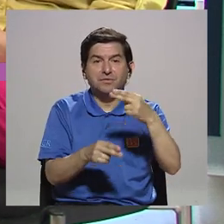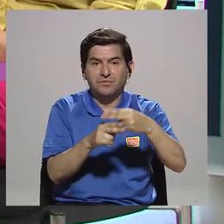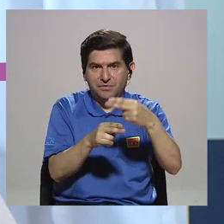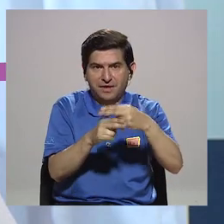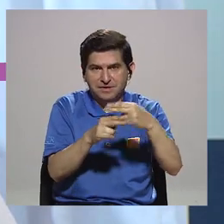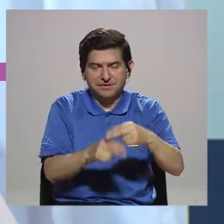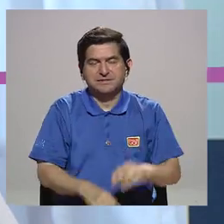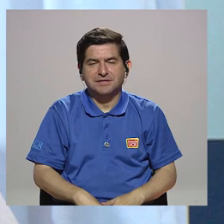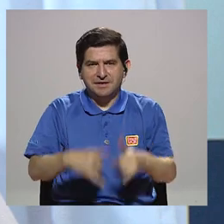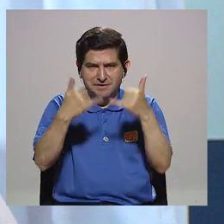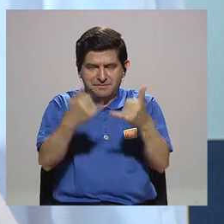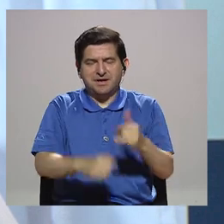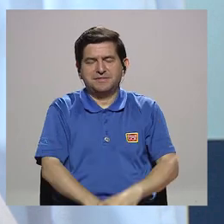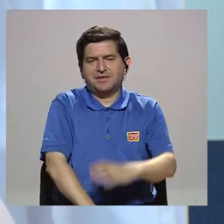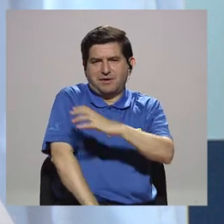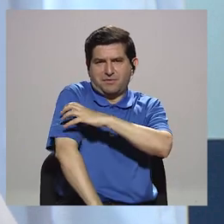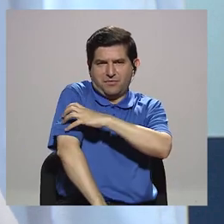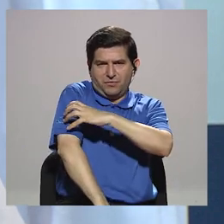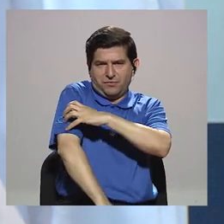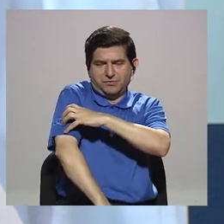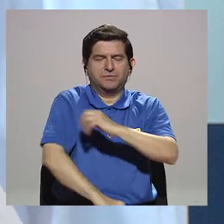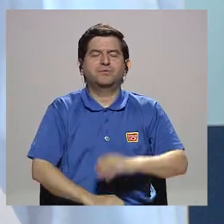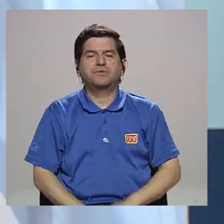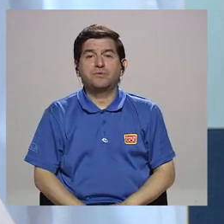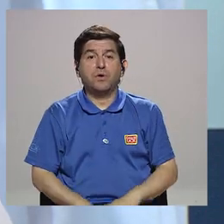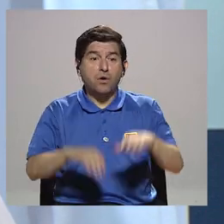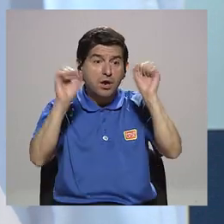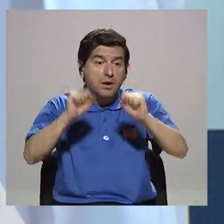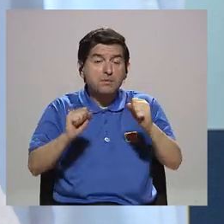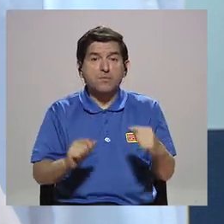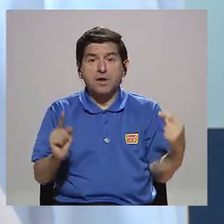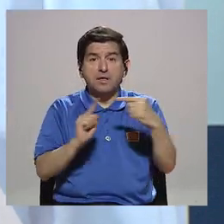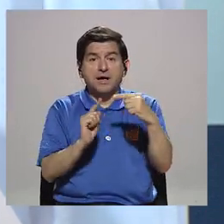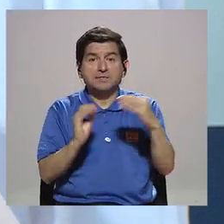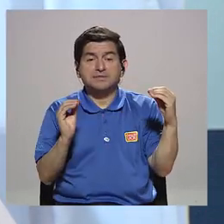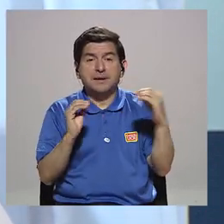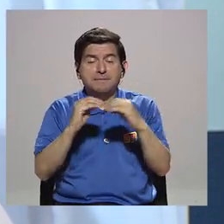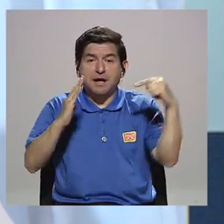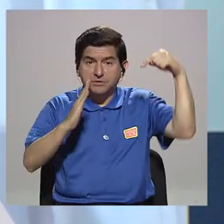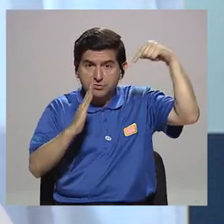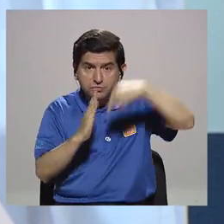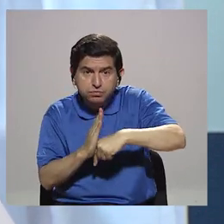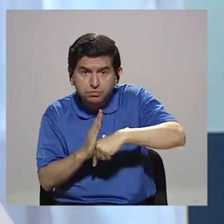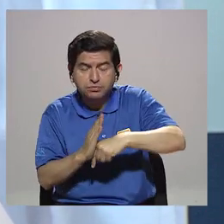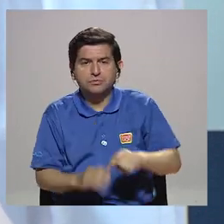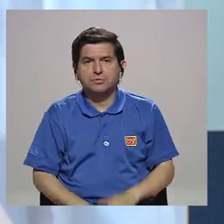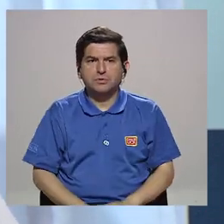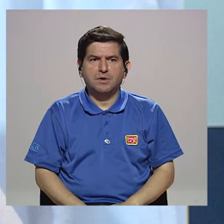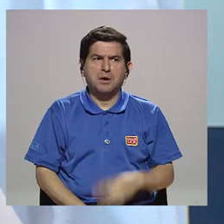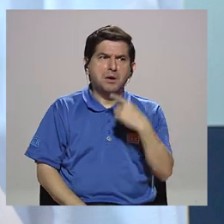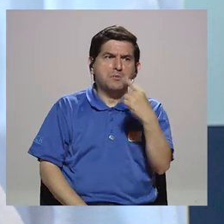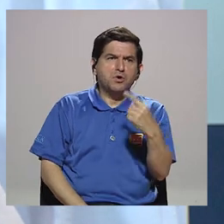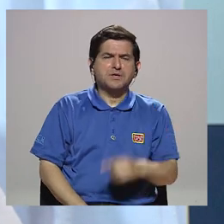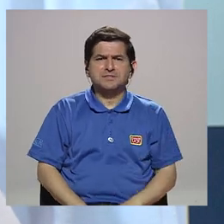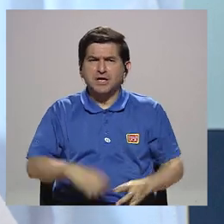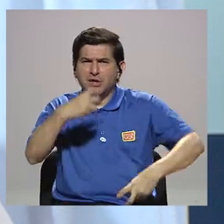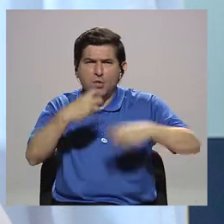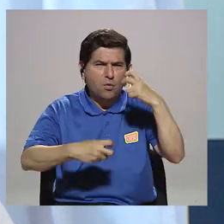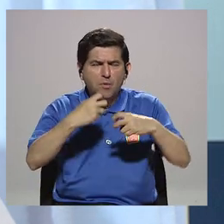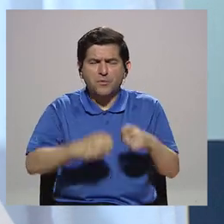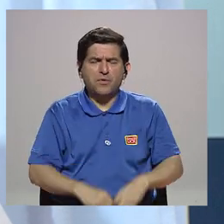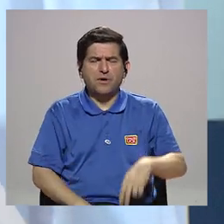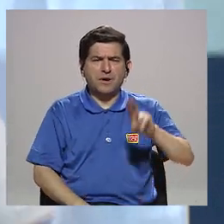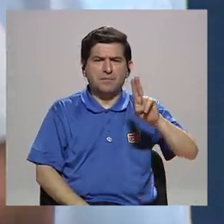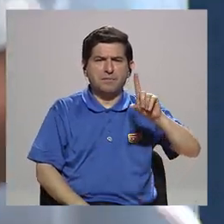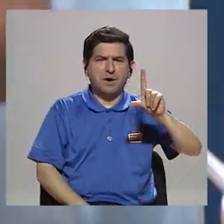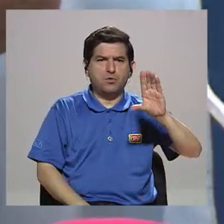se llama hasta la muscular propia. E inclusive puede ser hasta más profundo. E inclusive, por decir una complicación